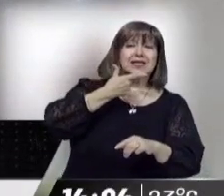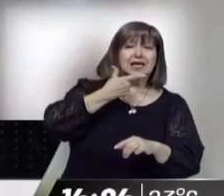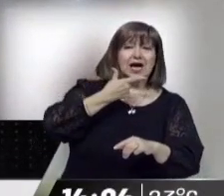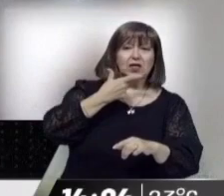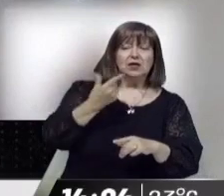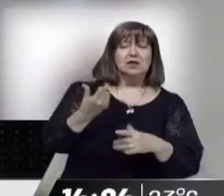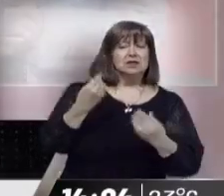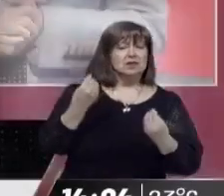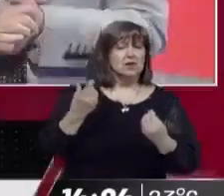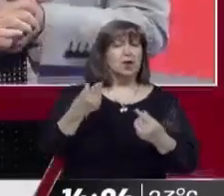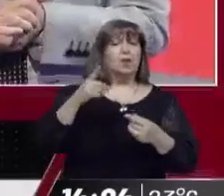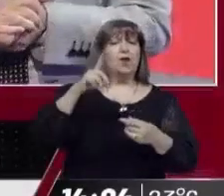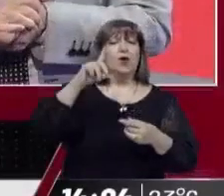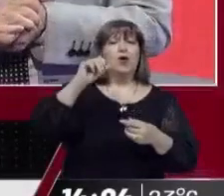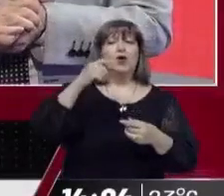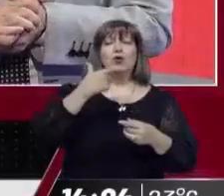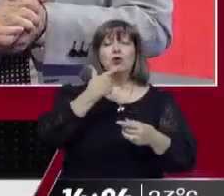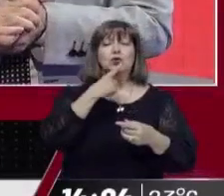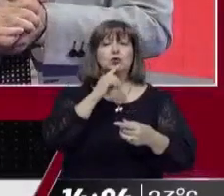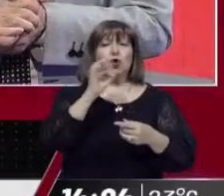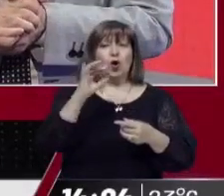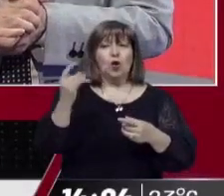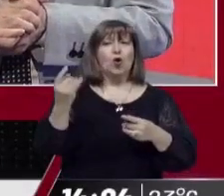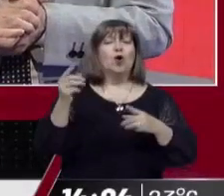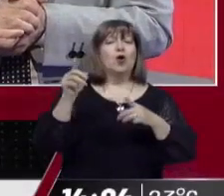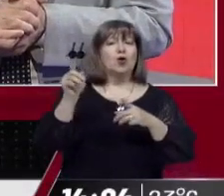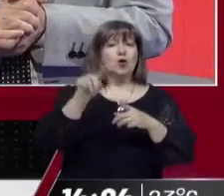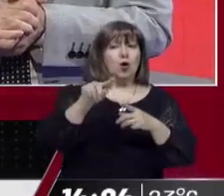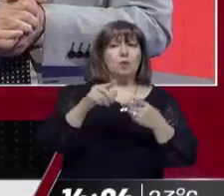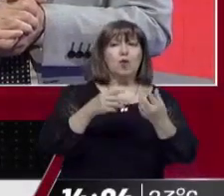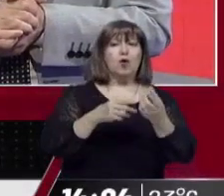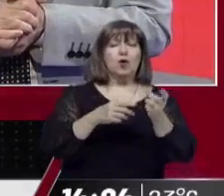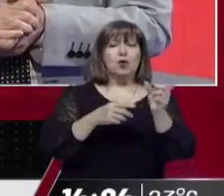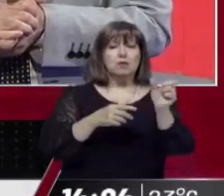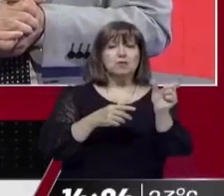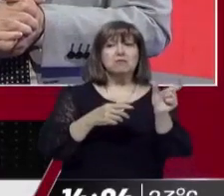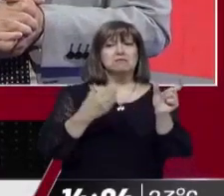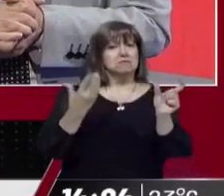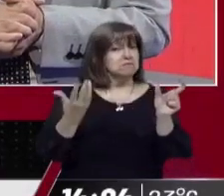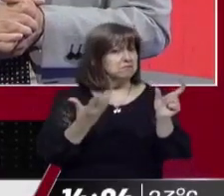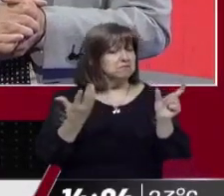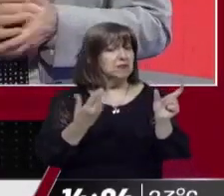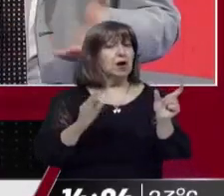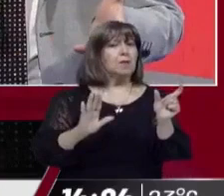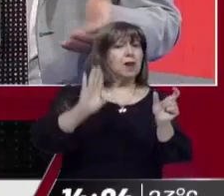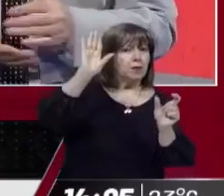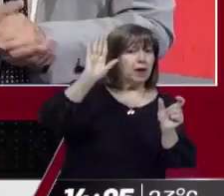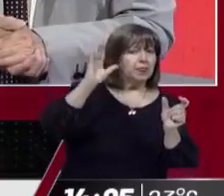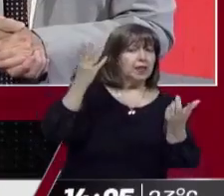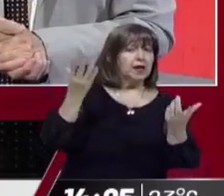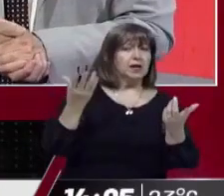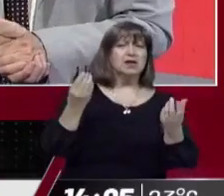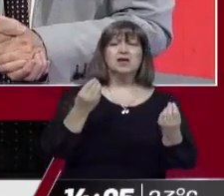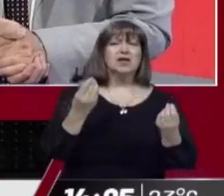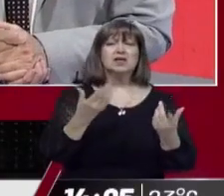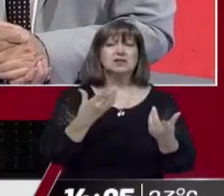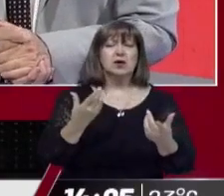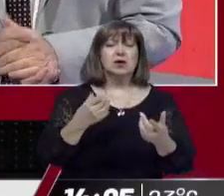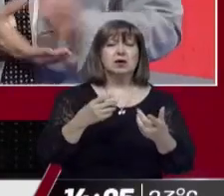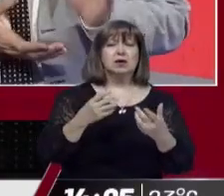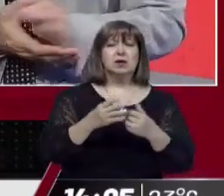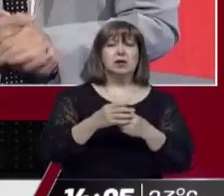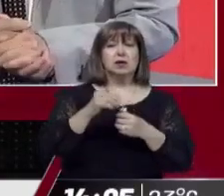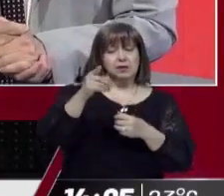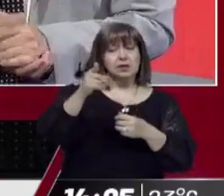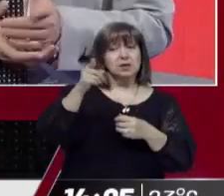serie de memes, se ha graficado, se ha pasado el video con un círculo especial, cómo levanta la mano. Pésimo. ¿Qué quiso hacer? Pésimo,